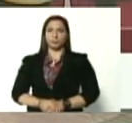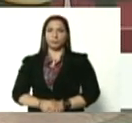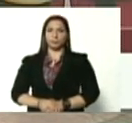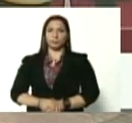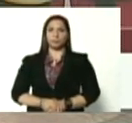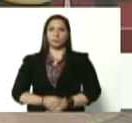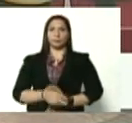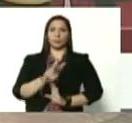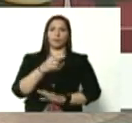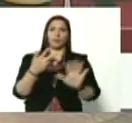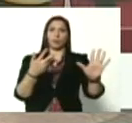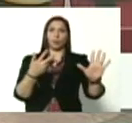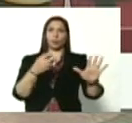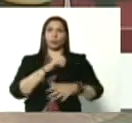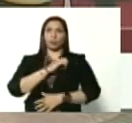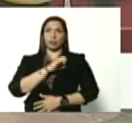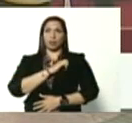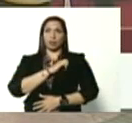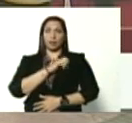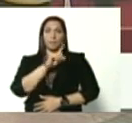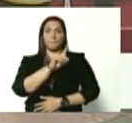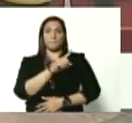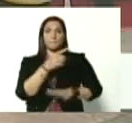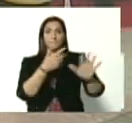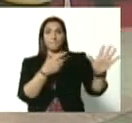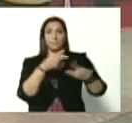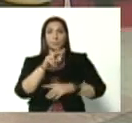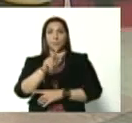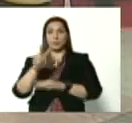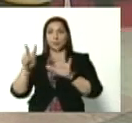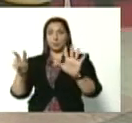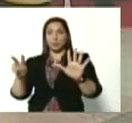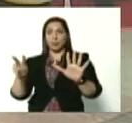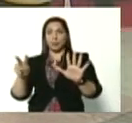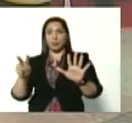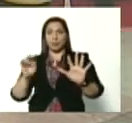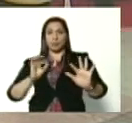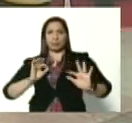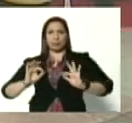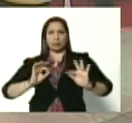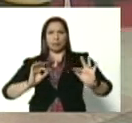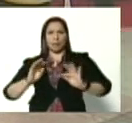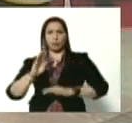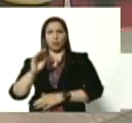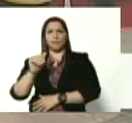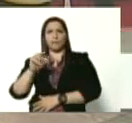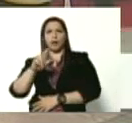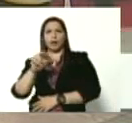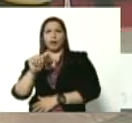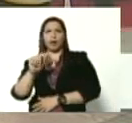el 28 de enero de 1827 en este teatro el teatro ganadora